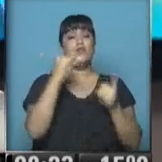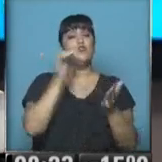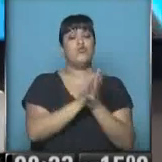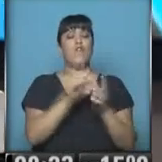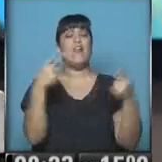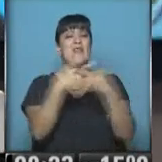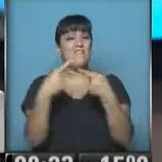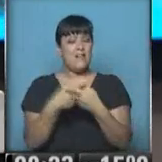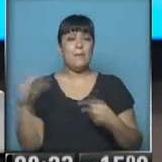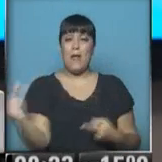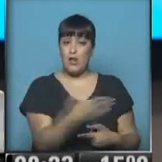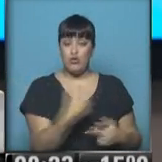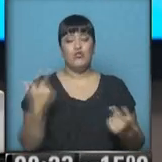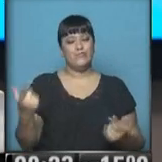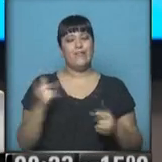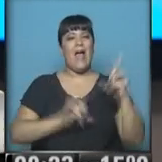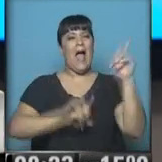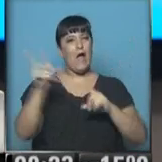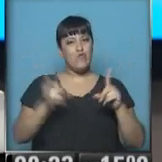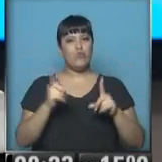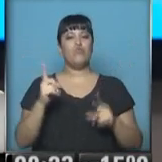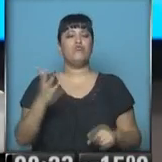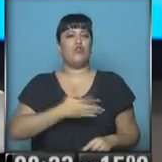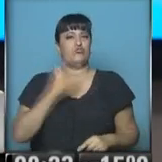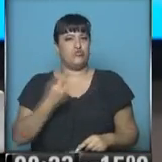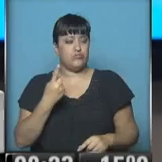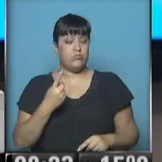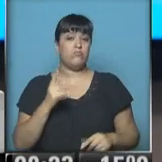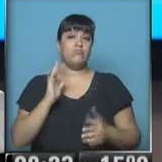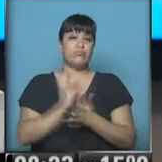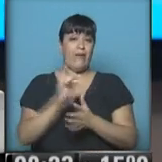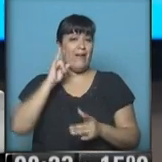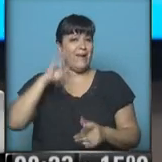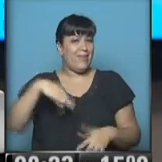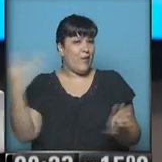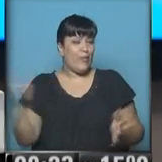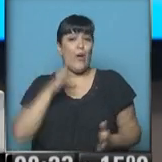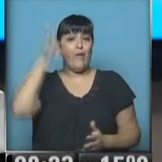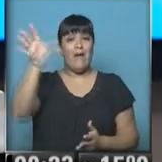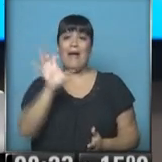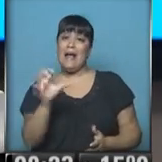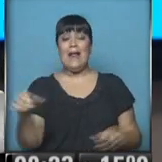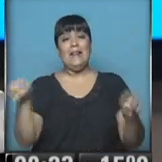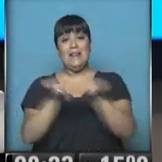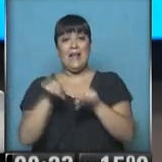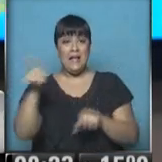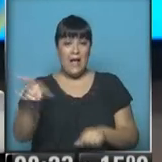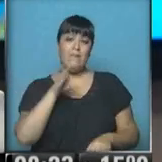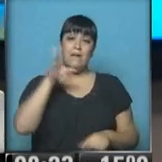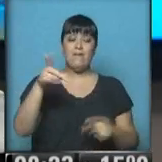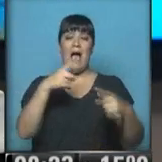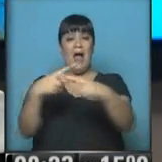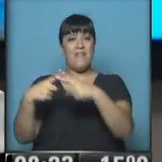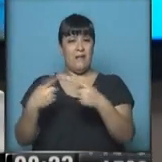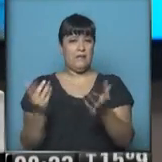surge por esta actitud de algunos dirigentes una actitud ridícula ir a un canal de cable eh